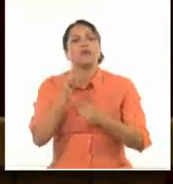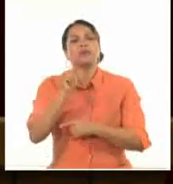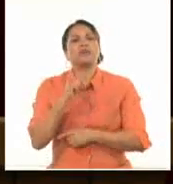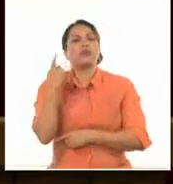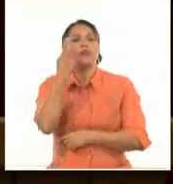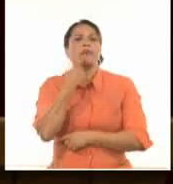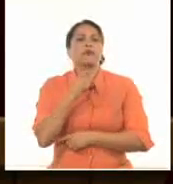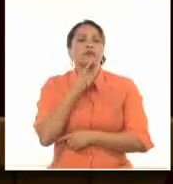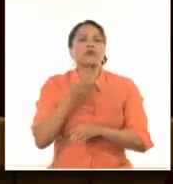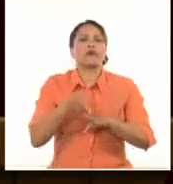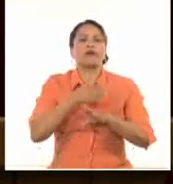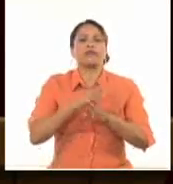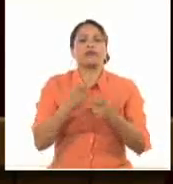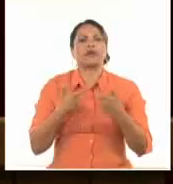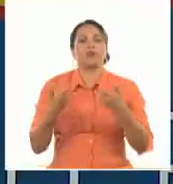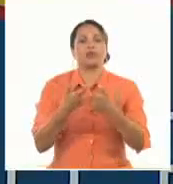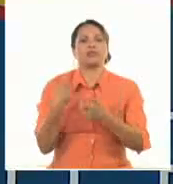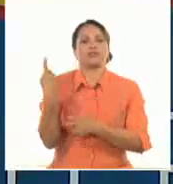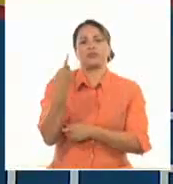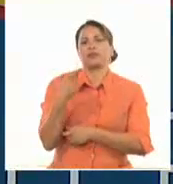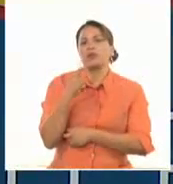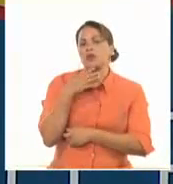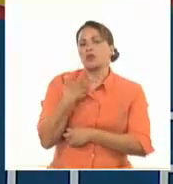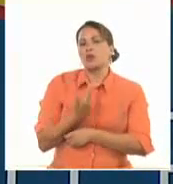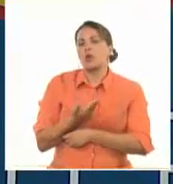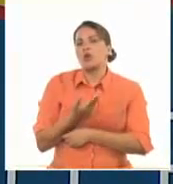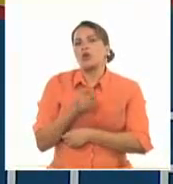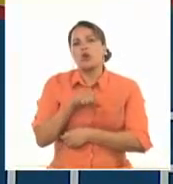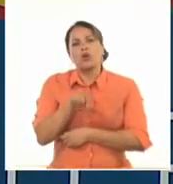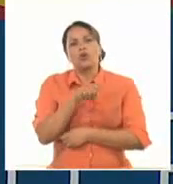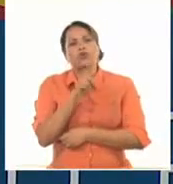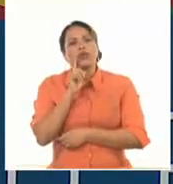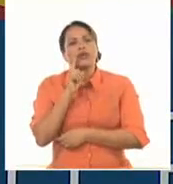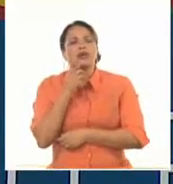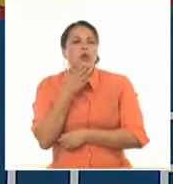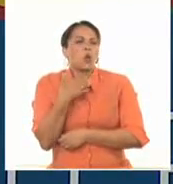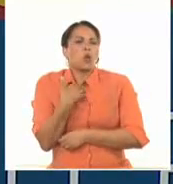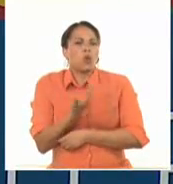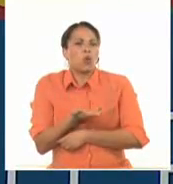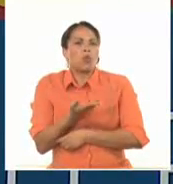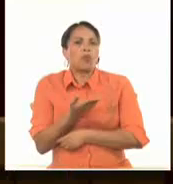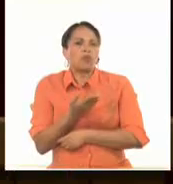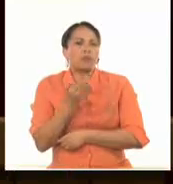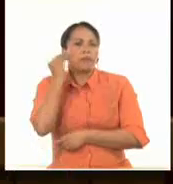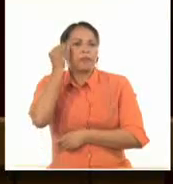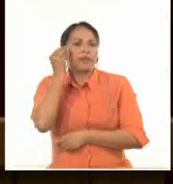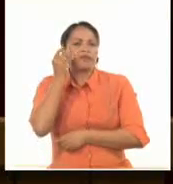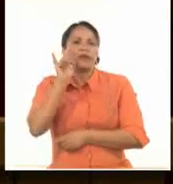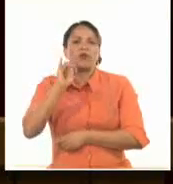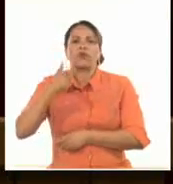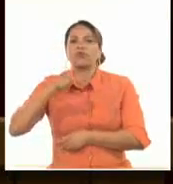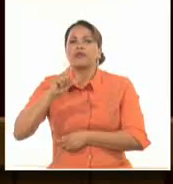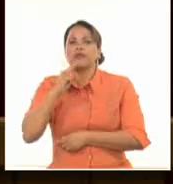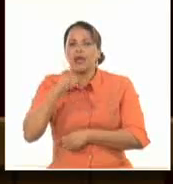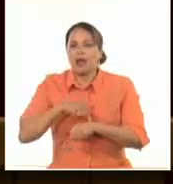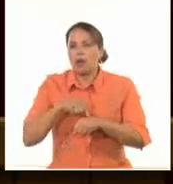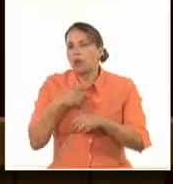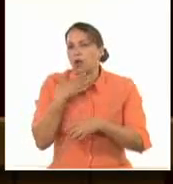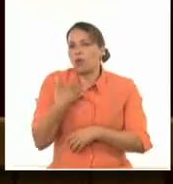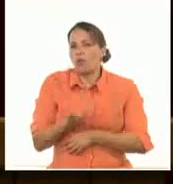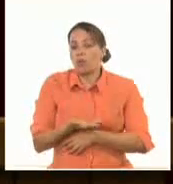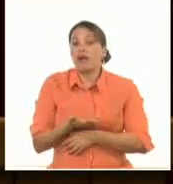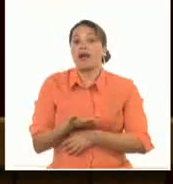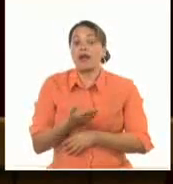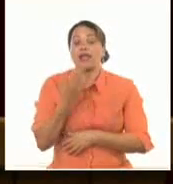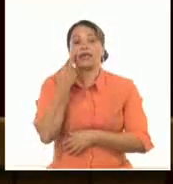del Congreso cómo creo que debe ser la Unión de Jóvenes Comunistas en la actualidad. La respuesta está en todo